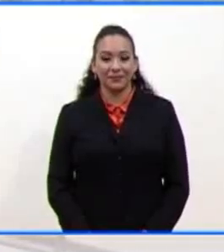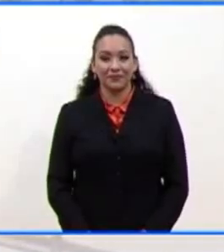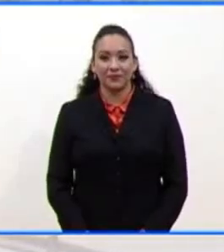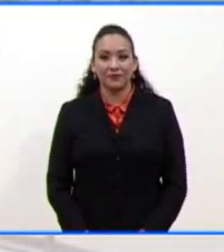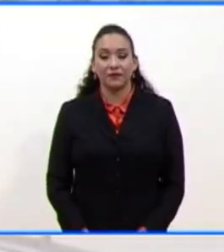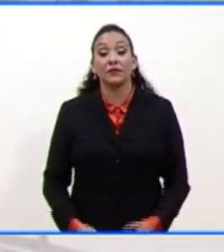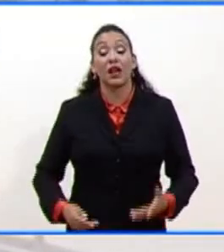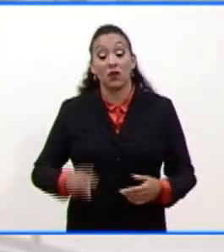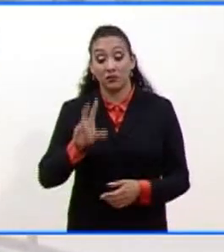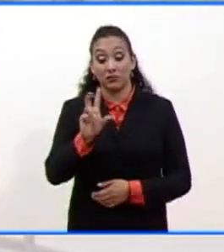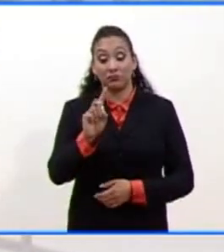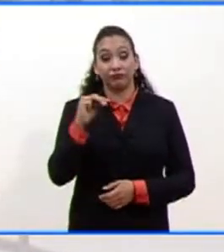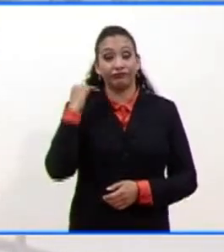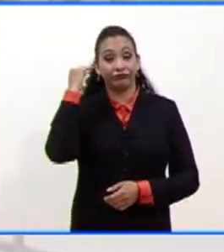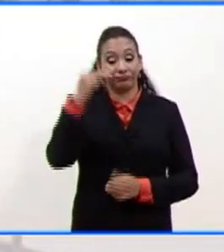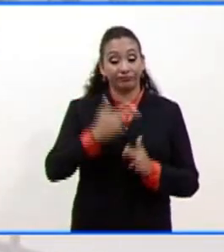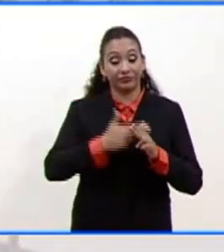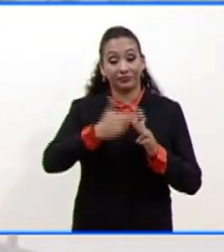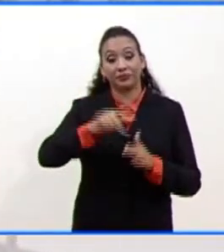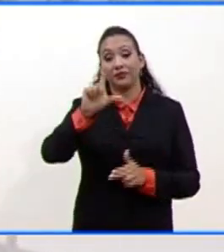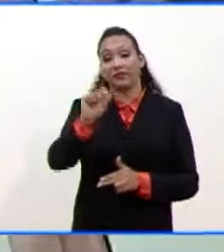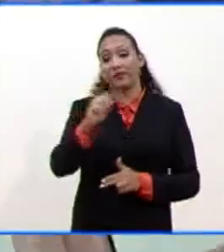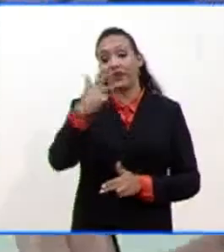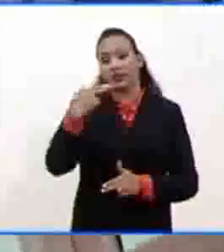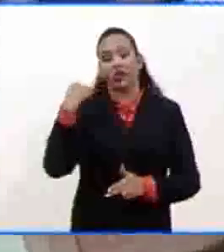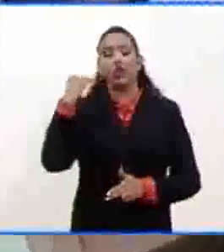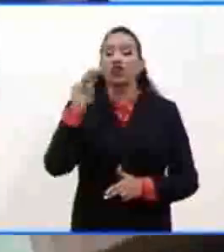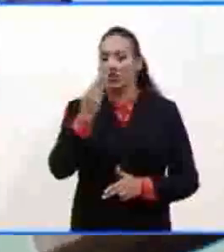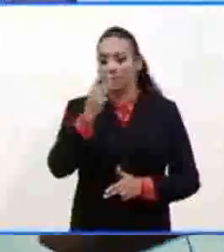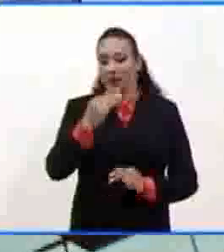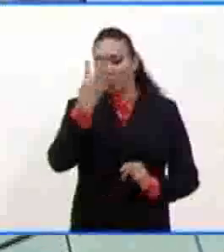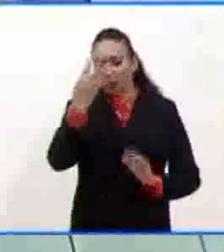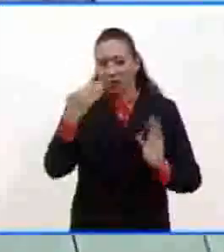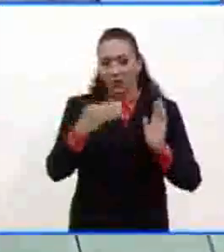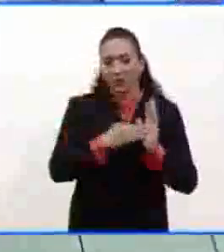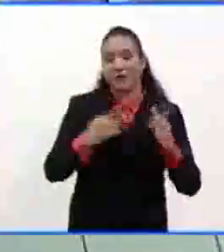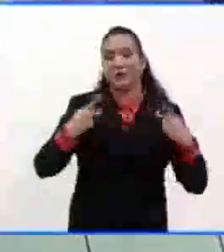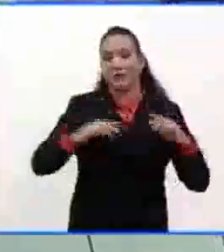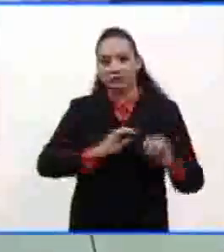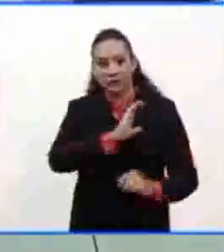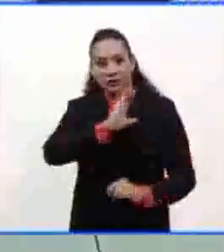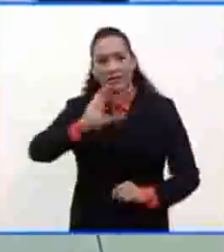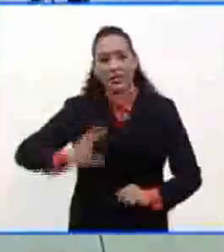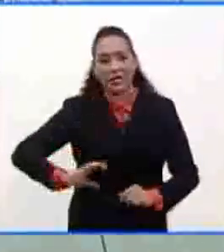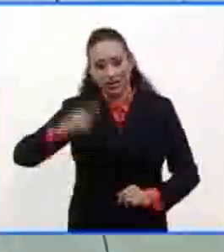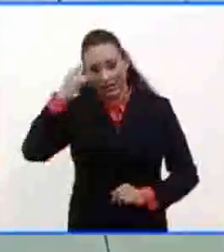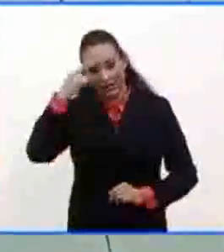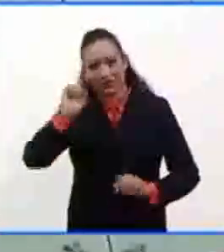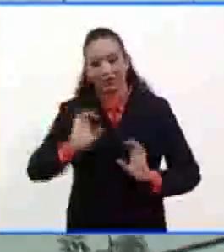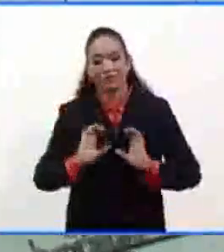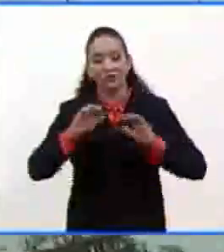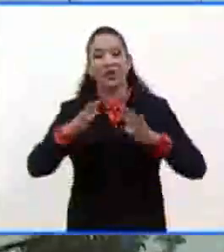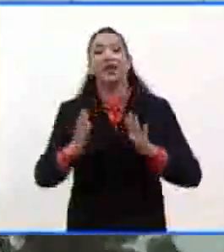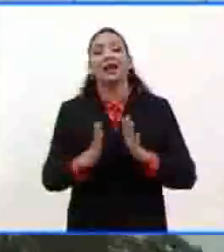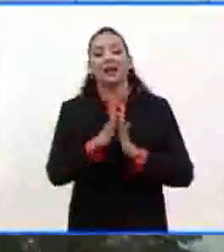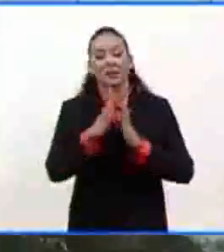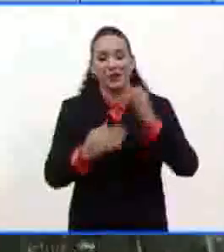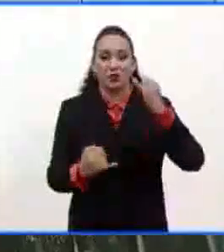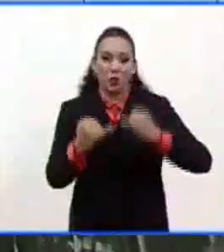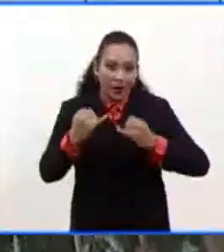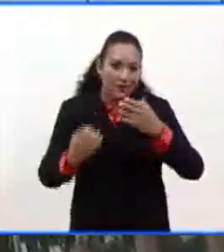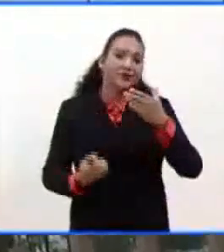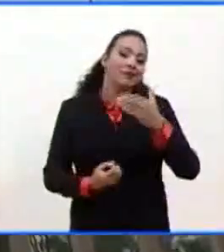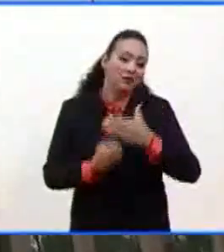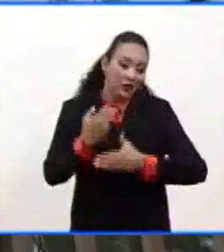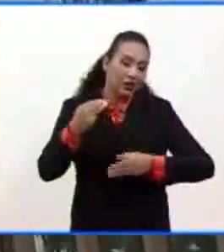A partir del 30 de marzo y hasta el 28 de mayo, los más de 4,000 candidatos a ocupar un cargo de elección popular en el Poder